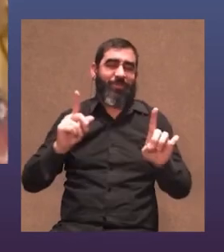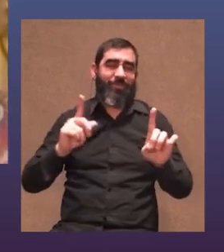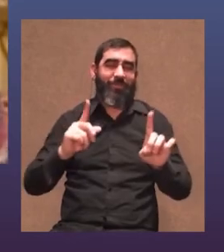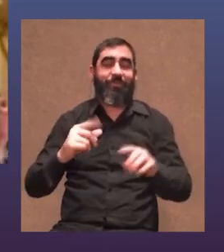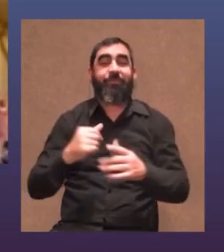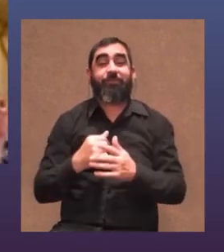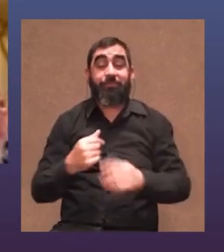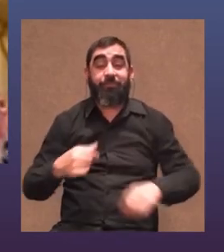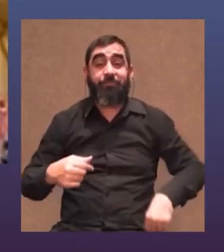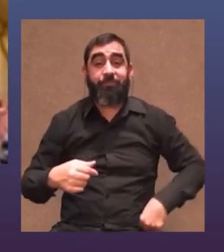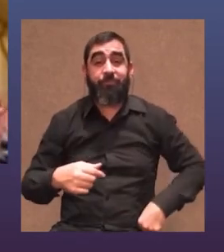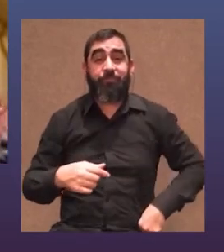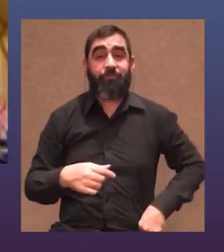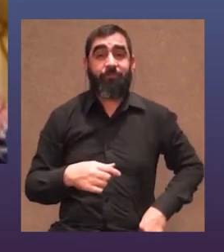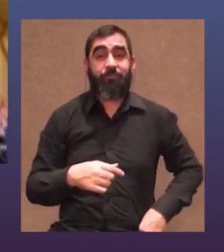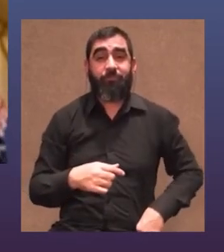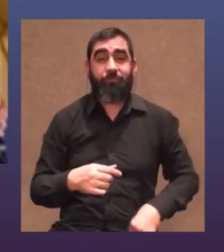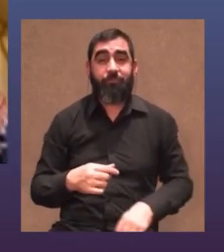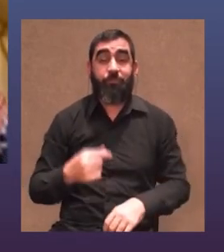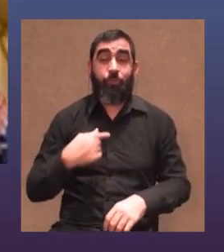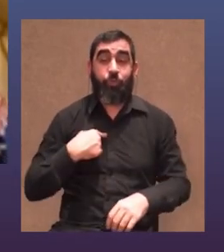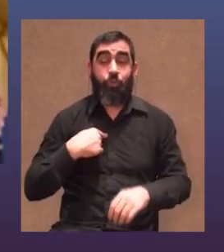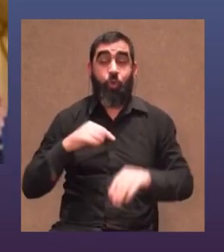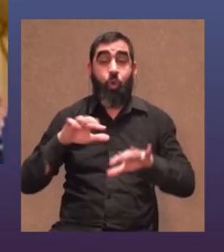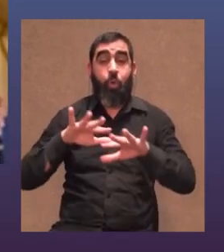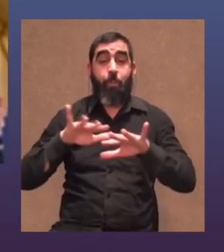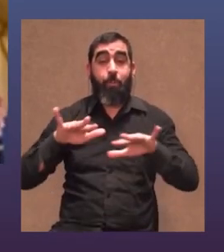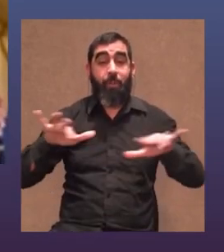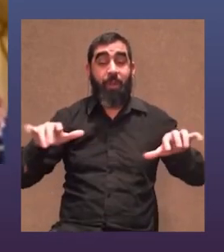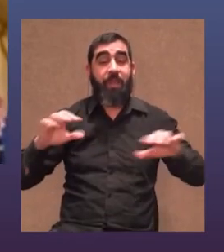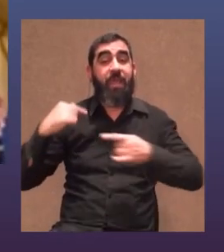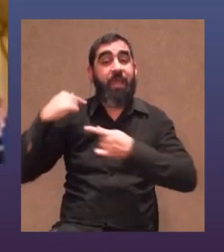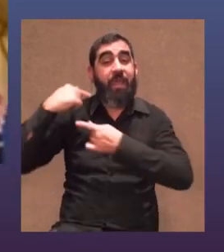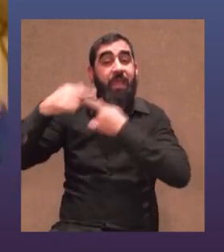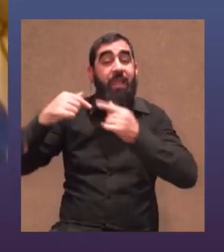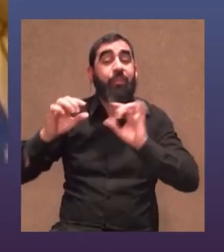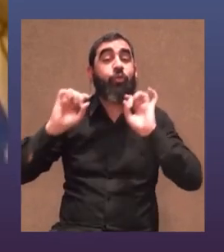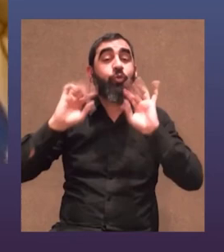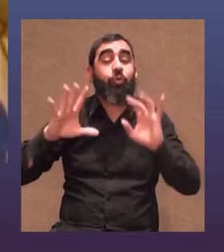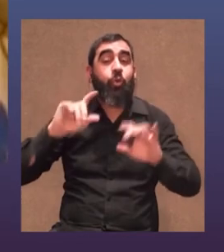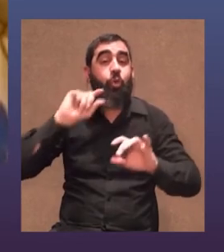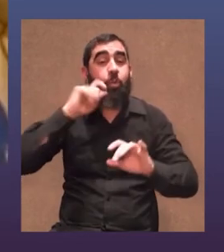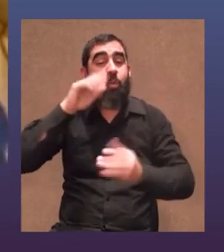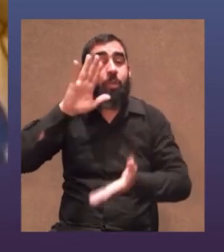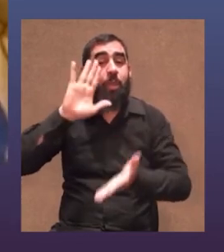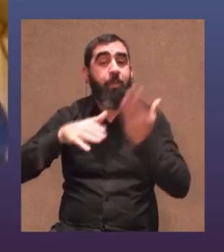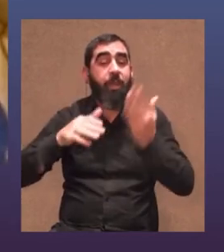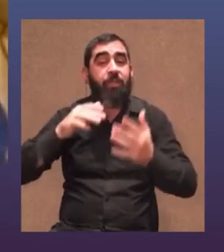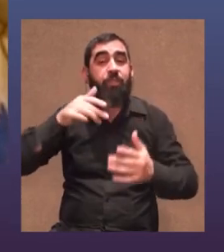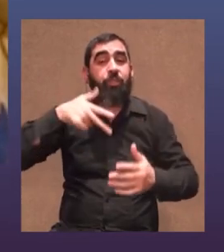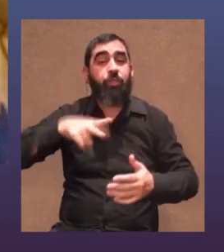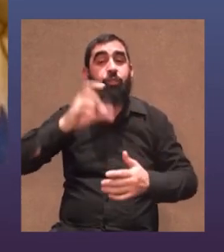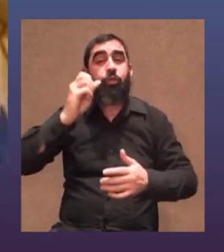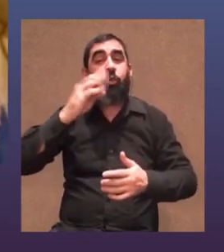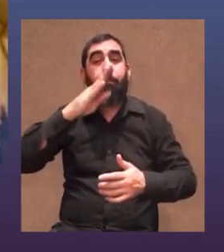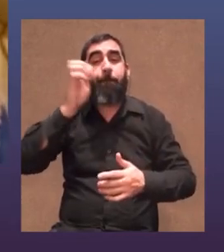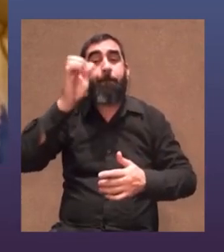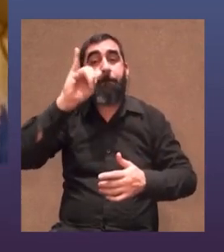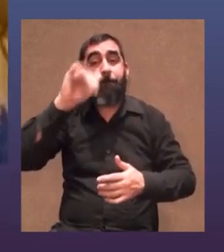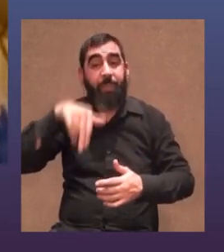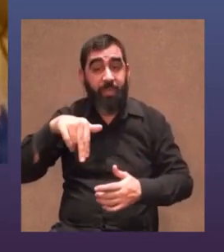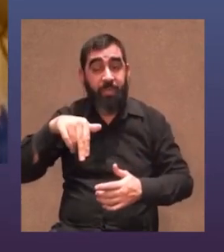o sea, cuando era pianista clásica solamente, lo que más me gustaba tocar era Chopin, Schumann.